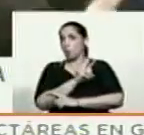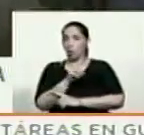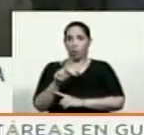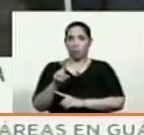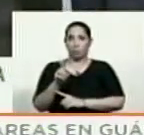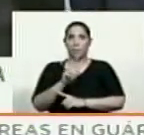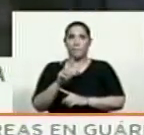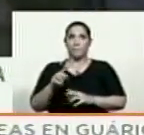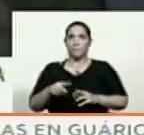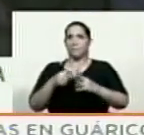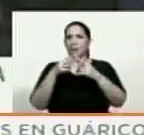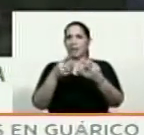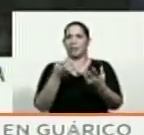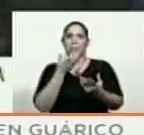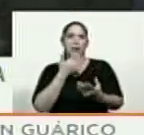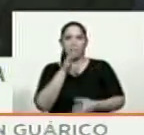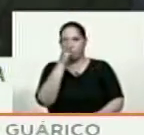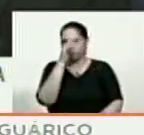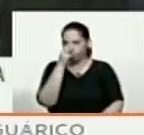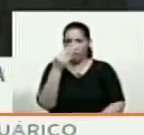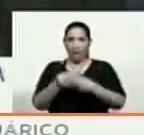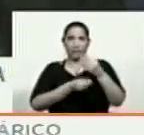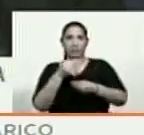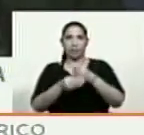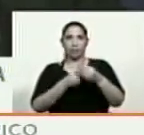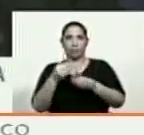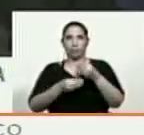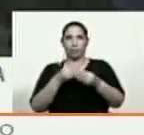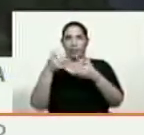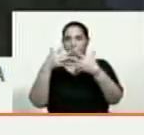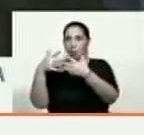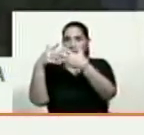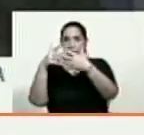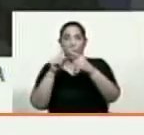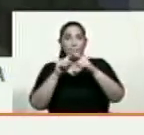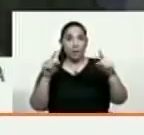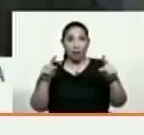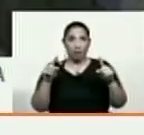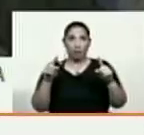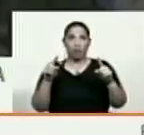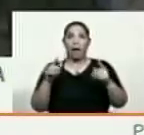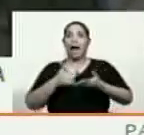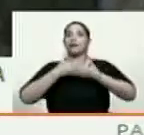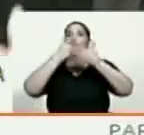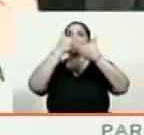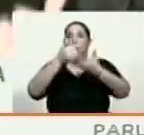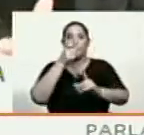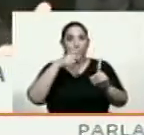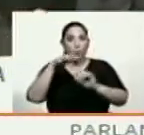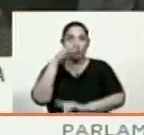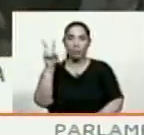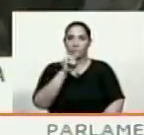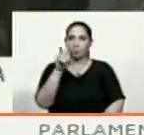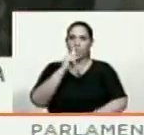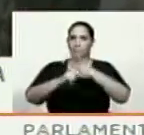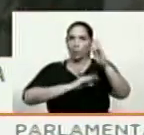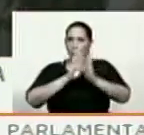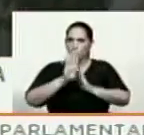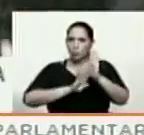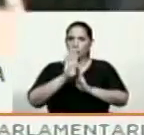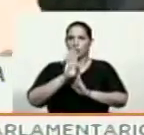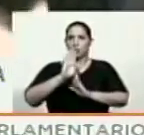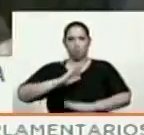presten al espectáculo que está generando Estados Unidos, sino para que ayuden al pueblo de Venezuela a producir, a